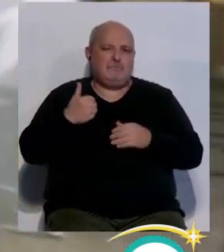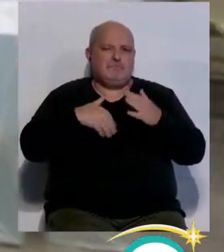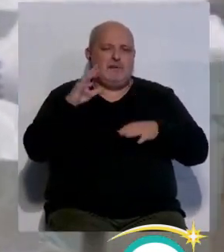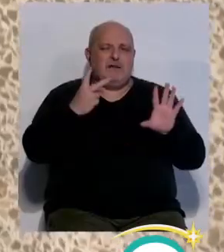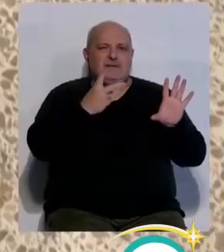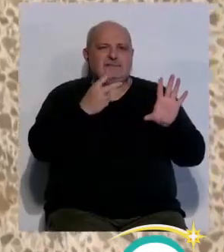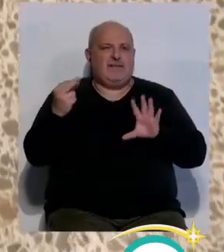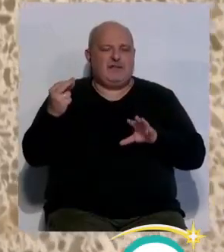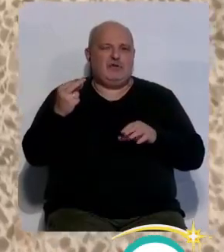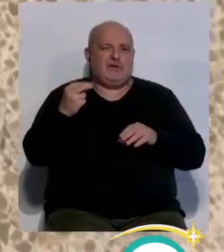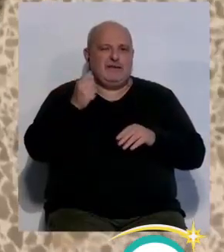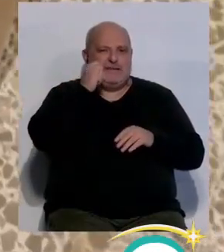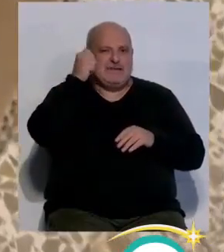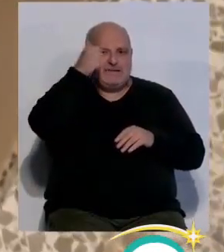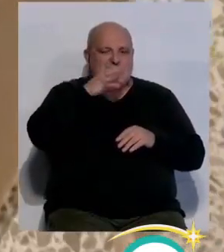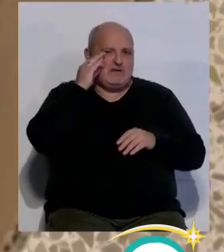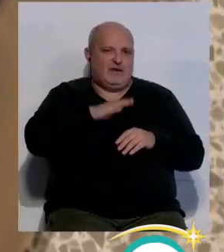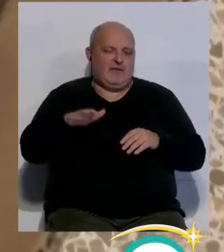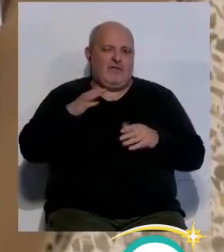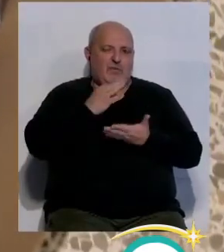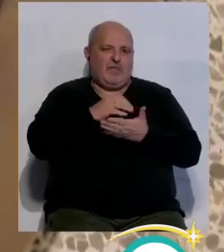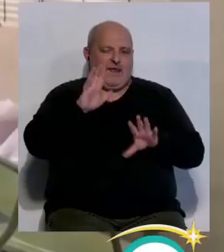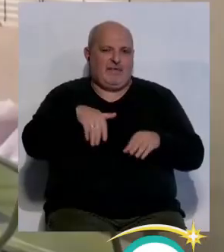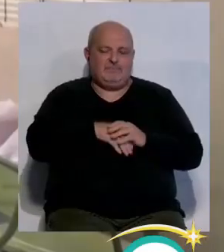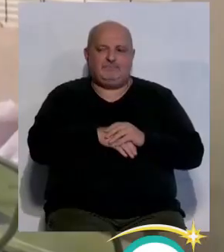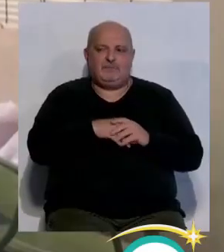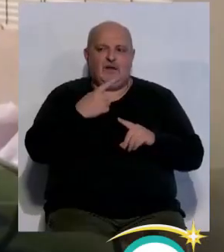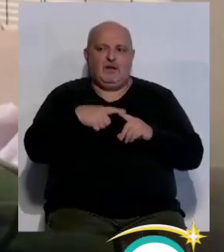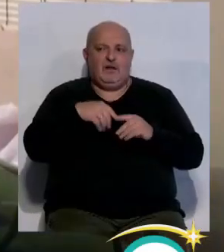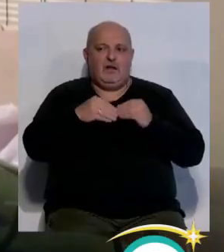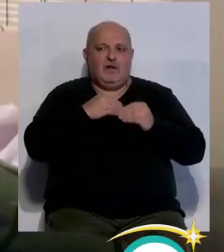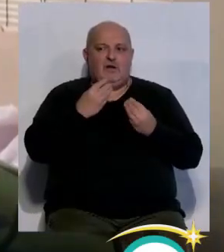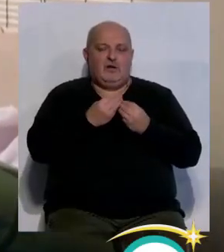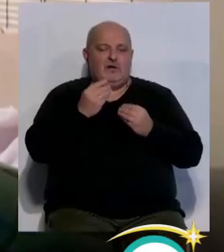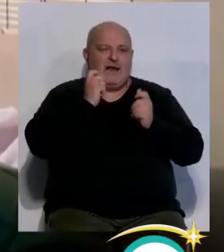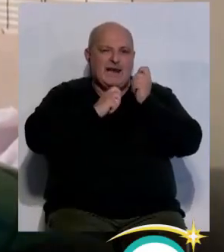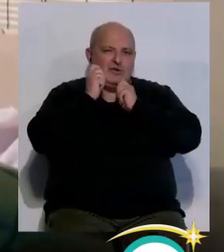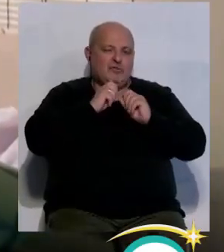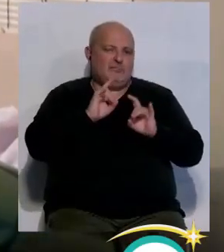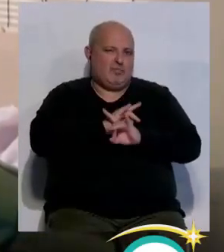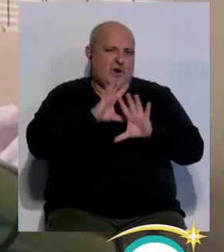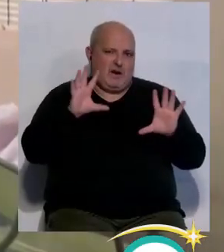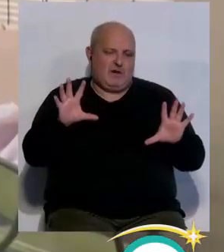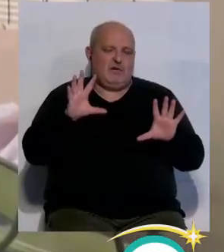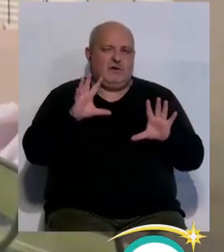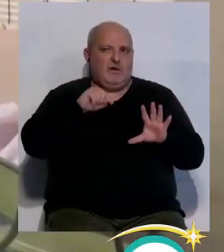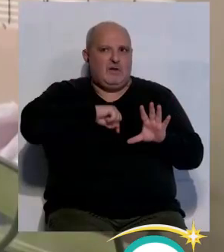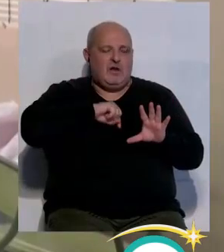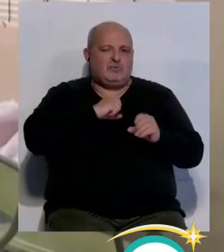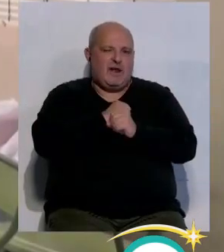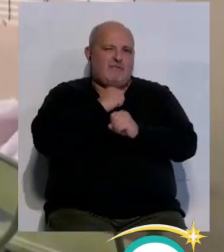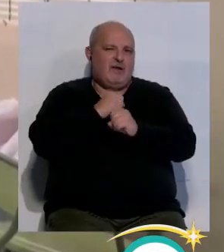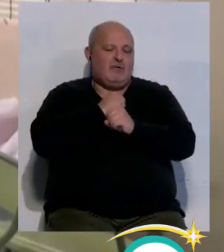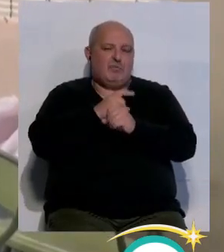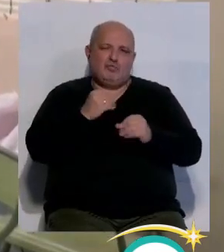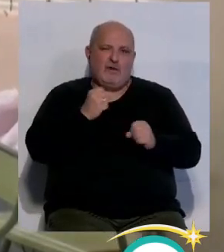de 700 niños y niñas de la ciudad. Porque las cosas que se hacen con tanto cariño, tanto empeño, tanto trabajo, porque